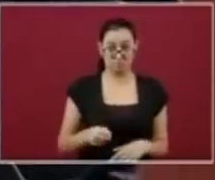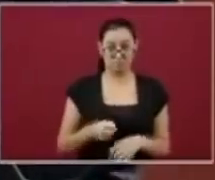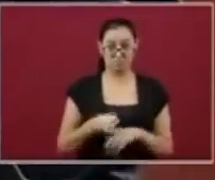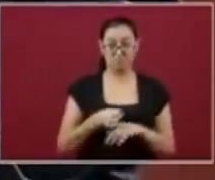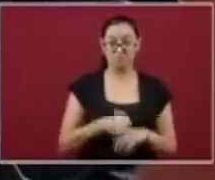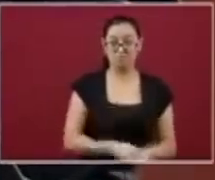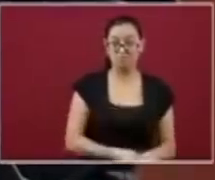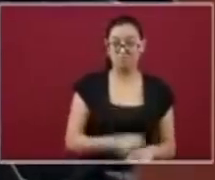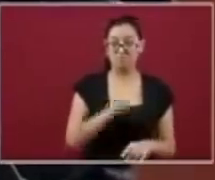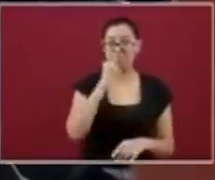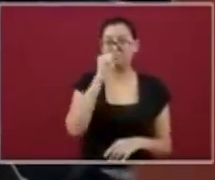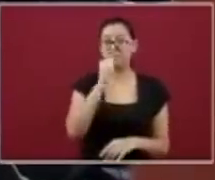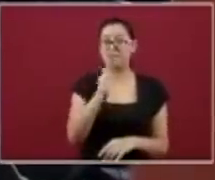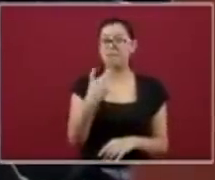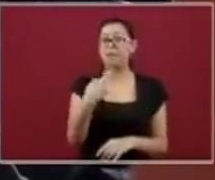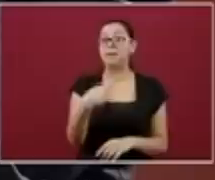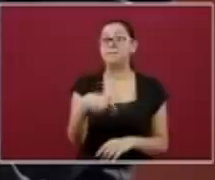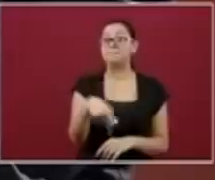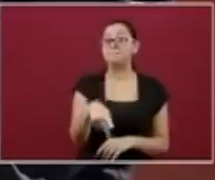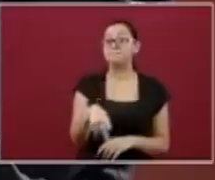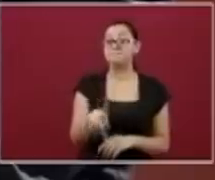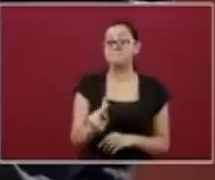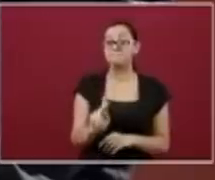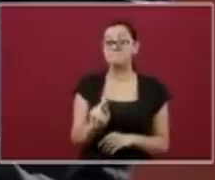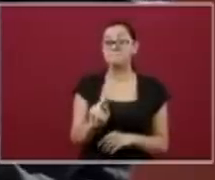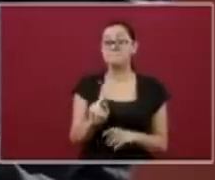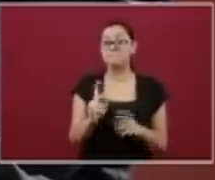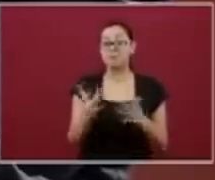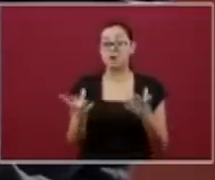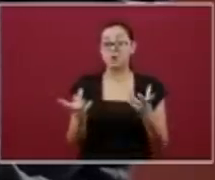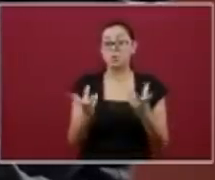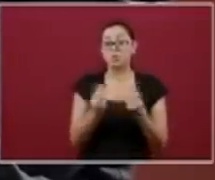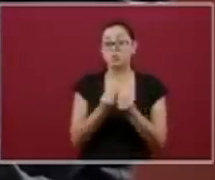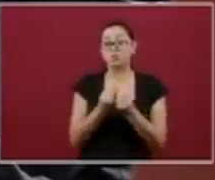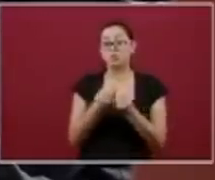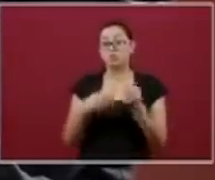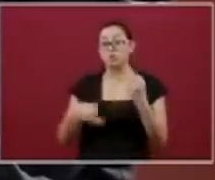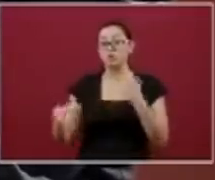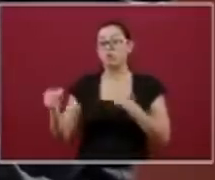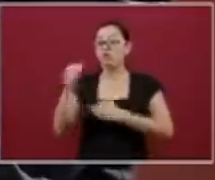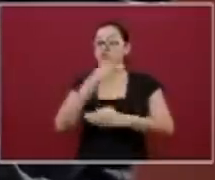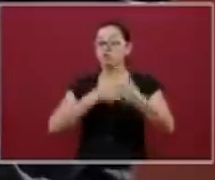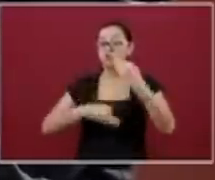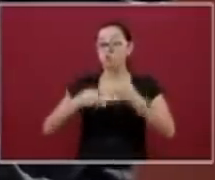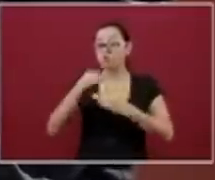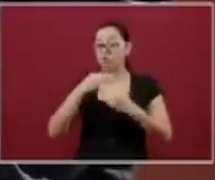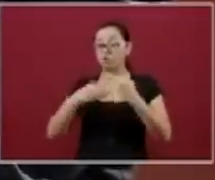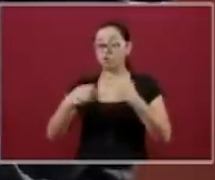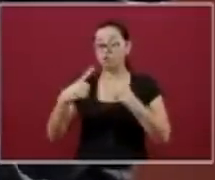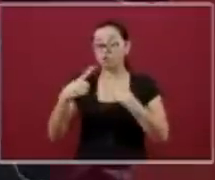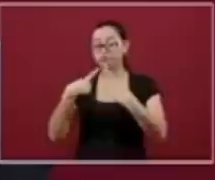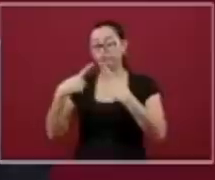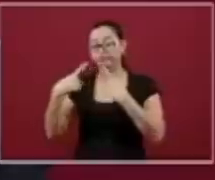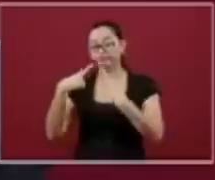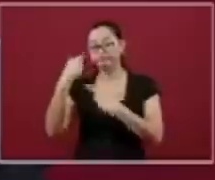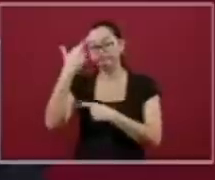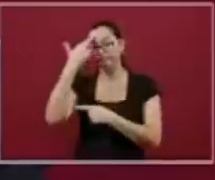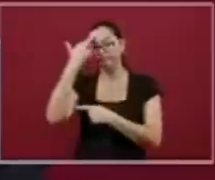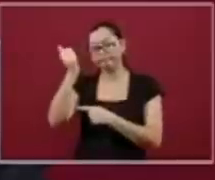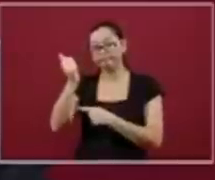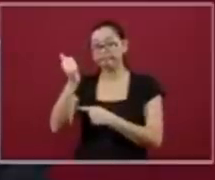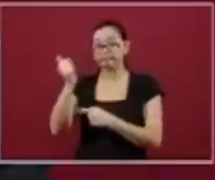va con el añadido de todo por la razón, ¿sí?, y el derecho.